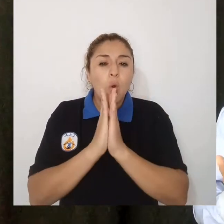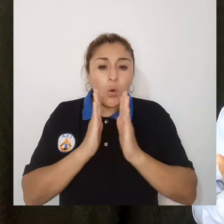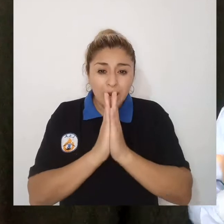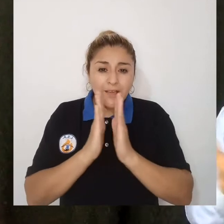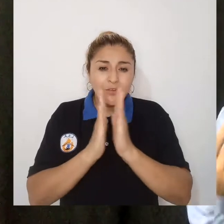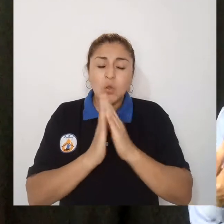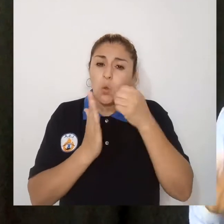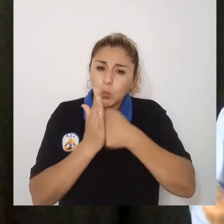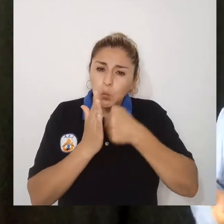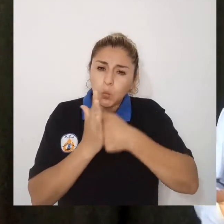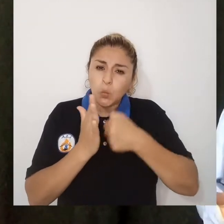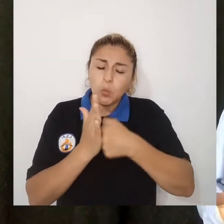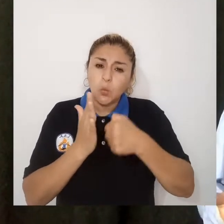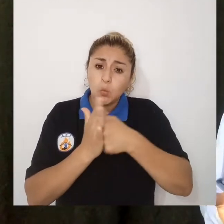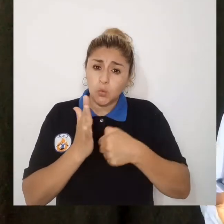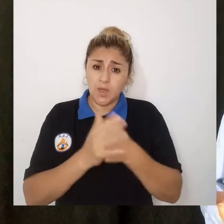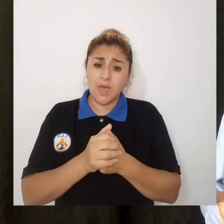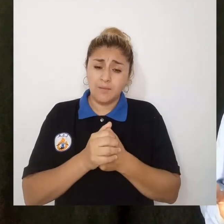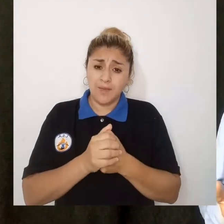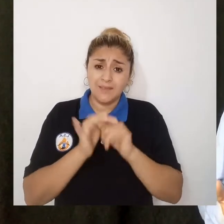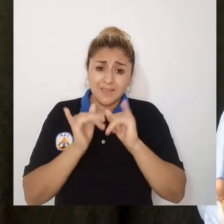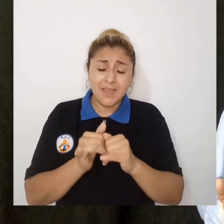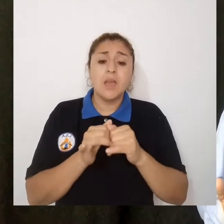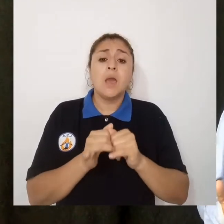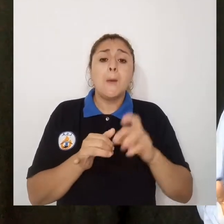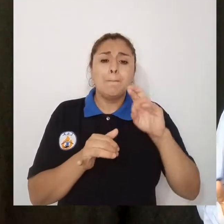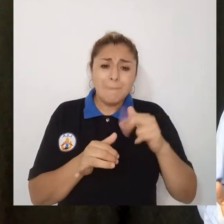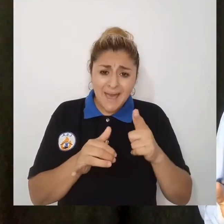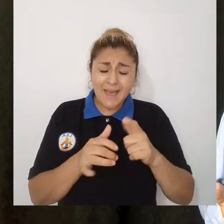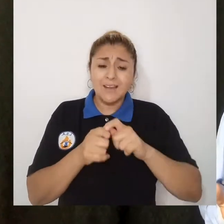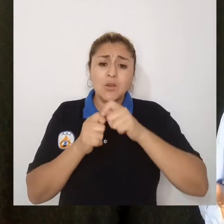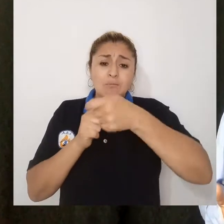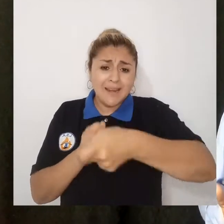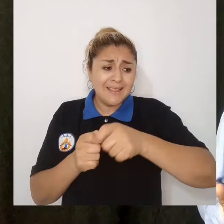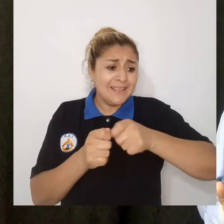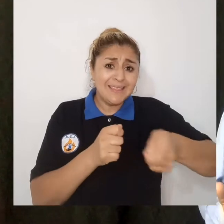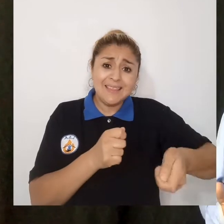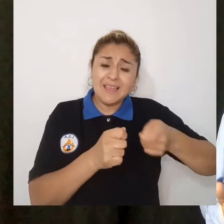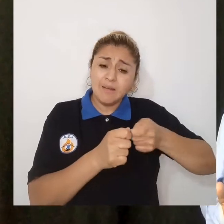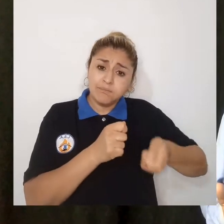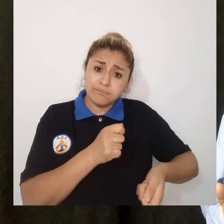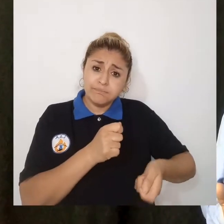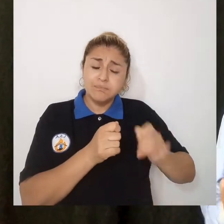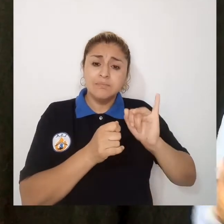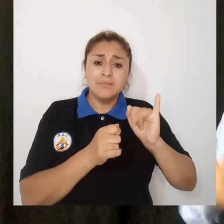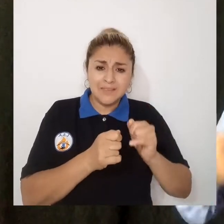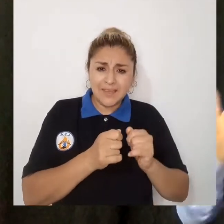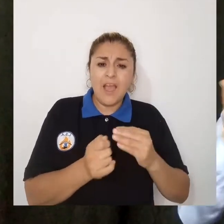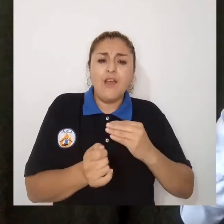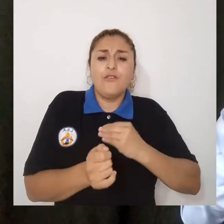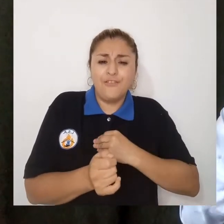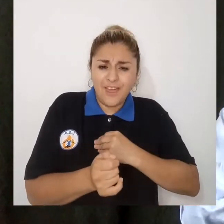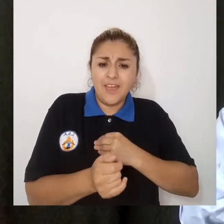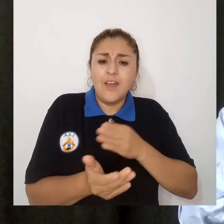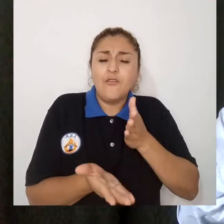leí recién en los versículos de los que participaban en el pan del pan y de las oraciones una fe intacta un